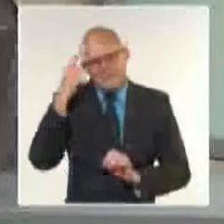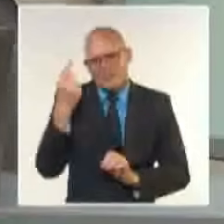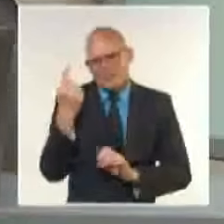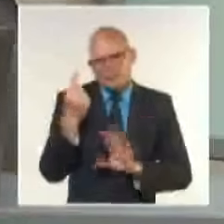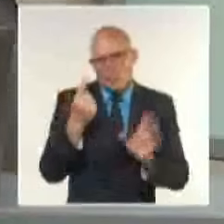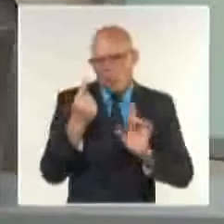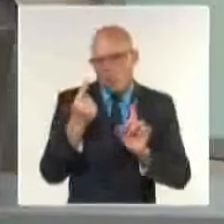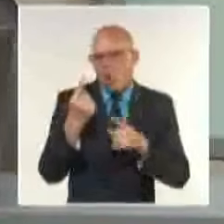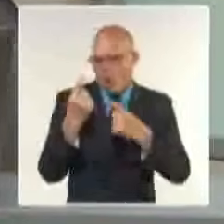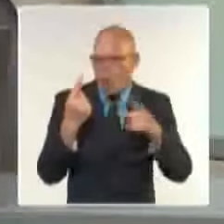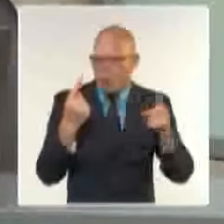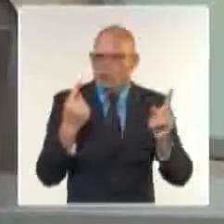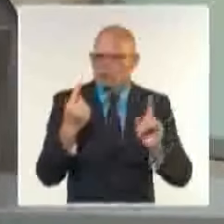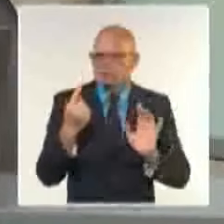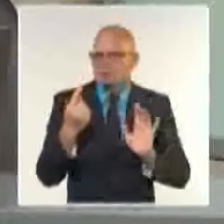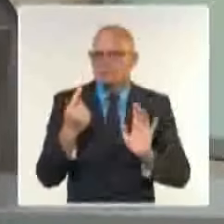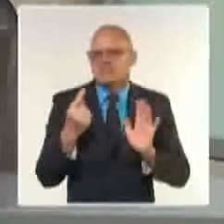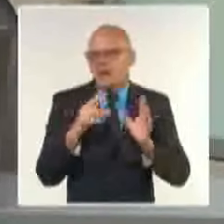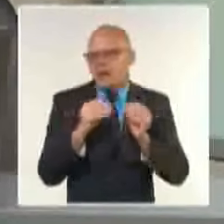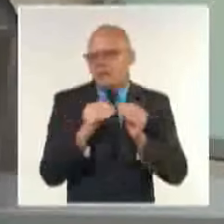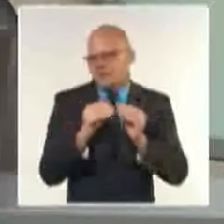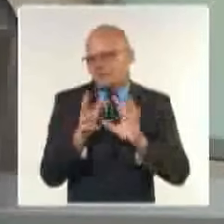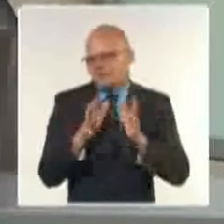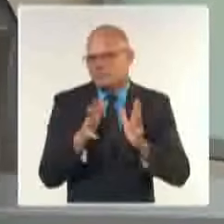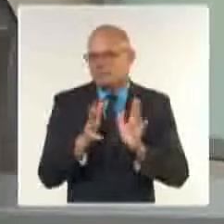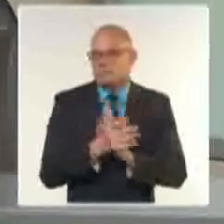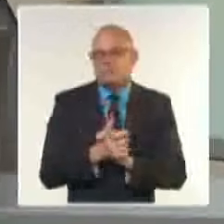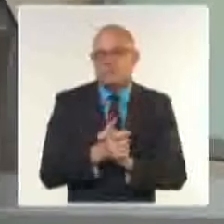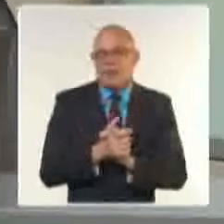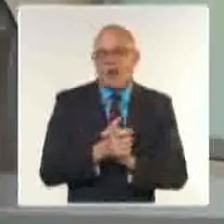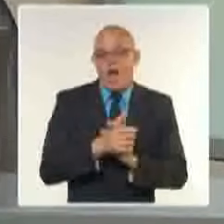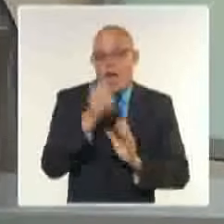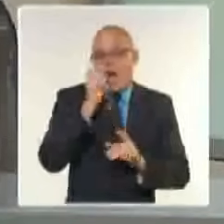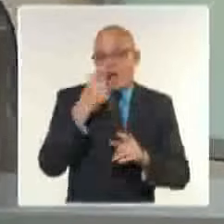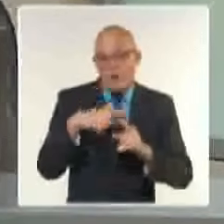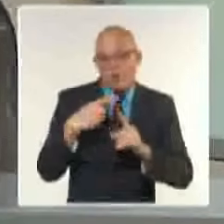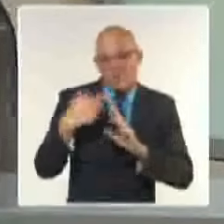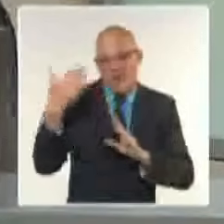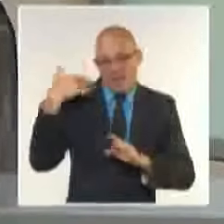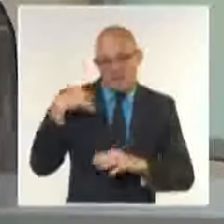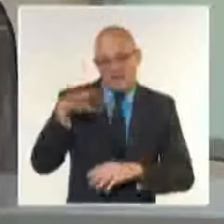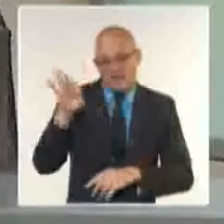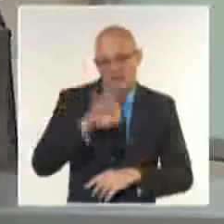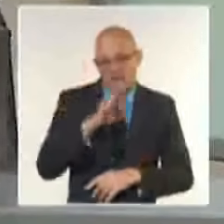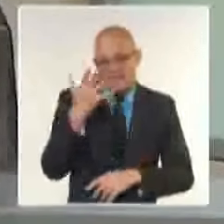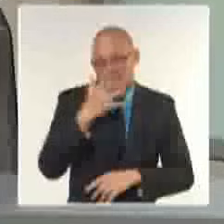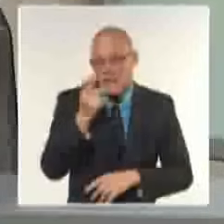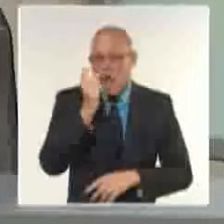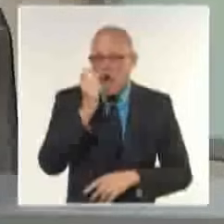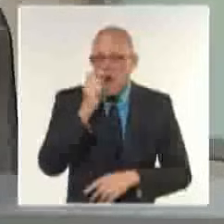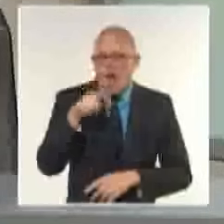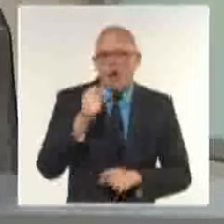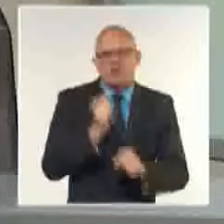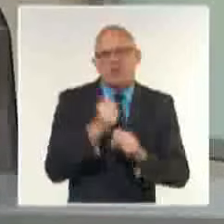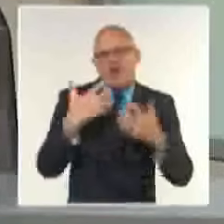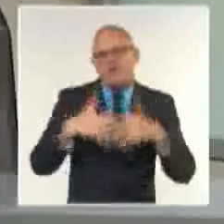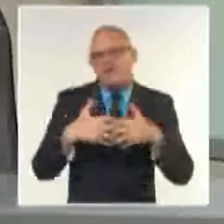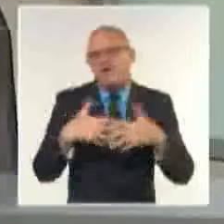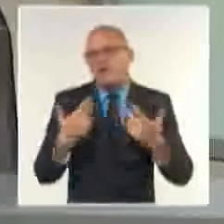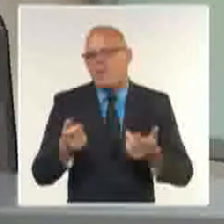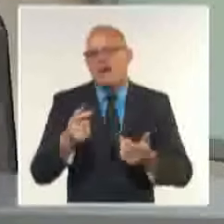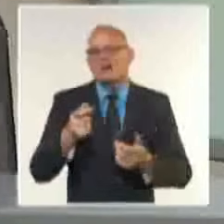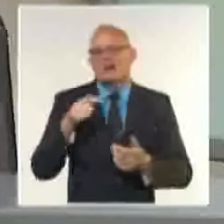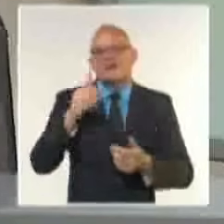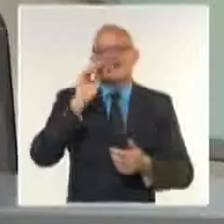alimentaria. Y cuando traíamos a Alcides López Labrada, director de Cítrico Ceiba, de la agricultura, hace varios programas, funcionó esto de que no se